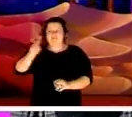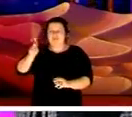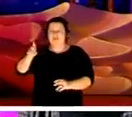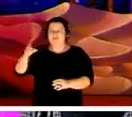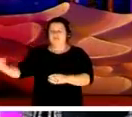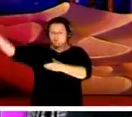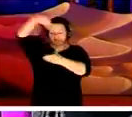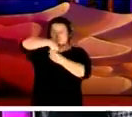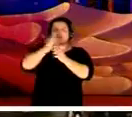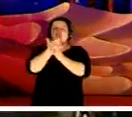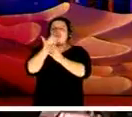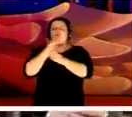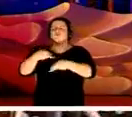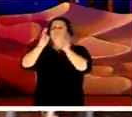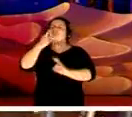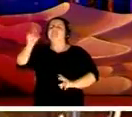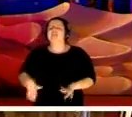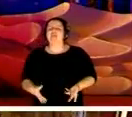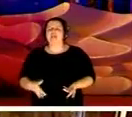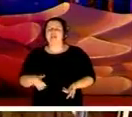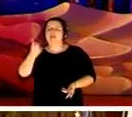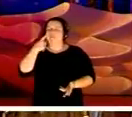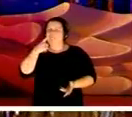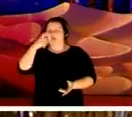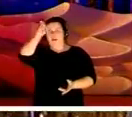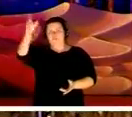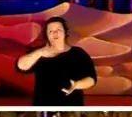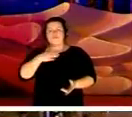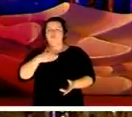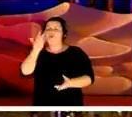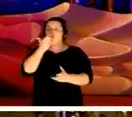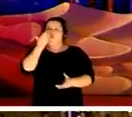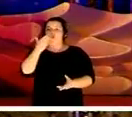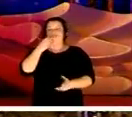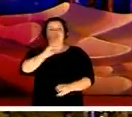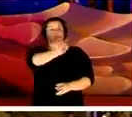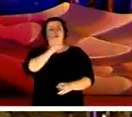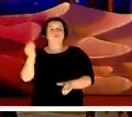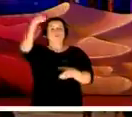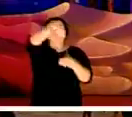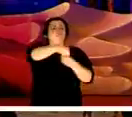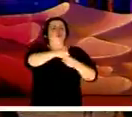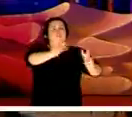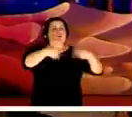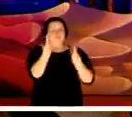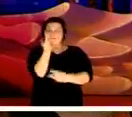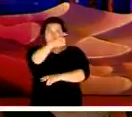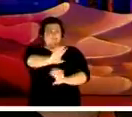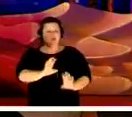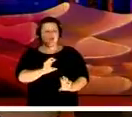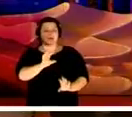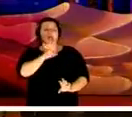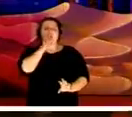aquí en mi cuento? Mi niña, y mi pueblo no hace falta permiso para meterse en cuento ajeno. Pues ¿sabes lo que te digo? Que me